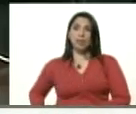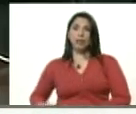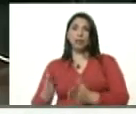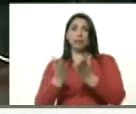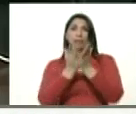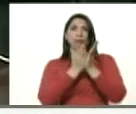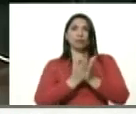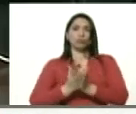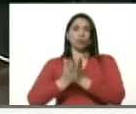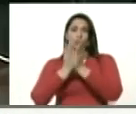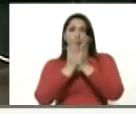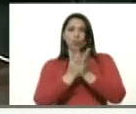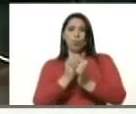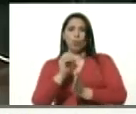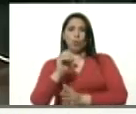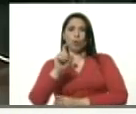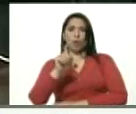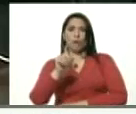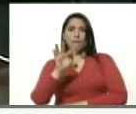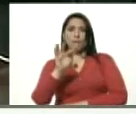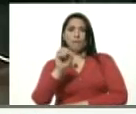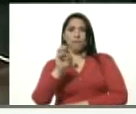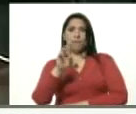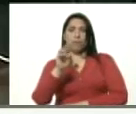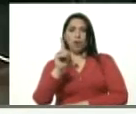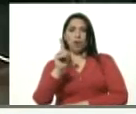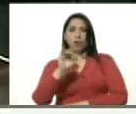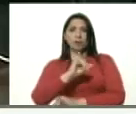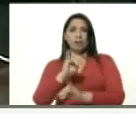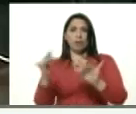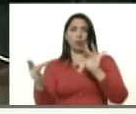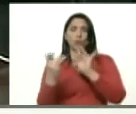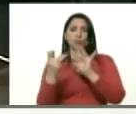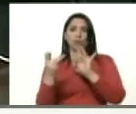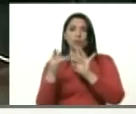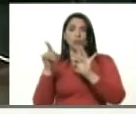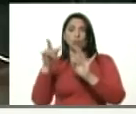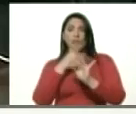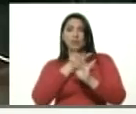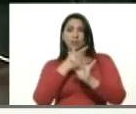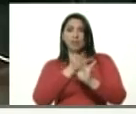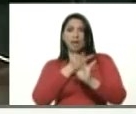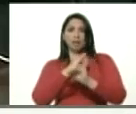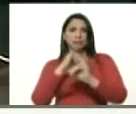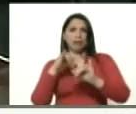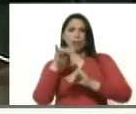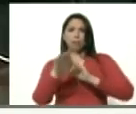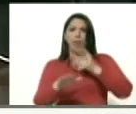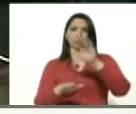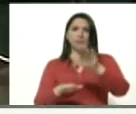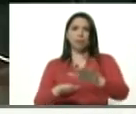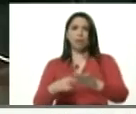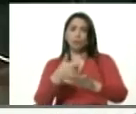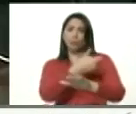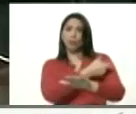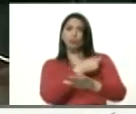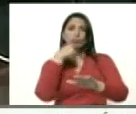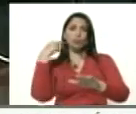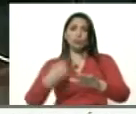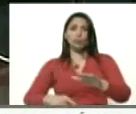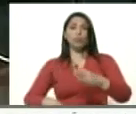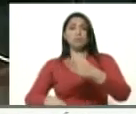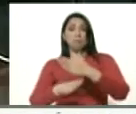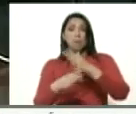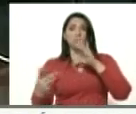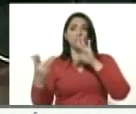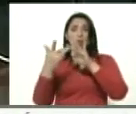en contacto con Oxford. Dice que se está avanzando con las vacunas de Rusia. Vamos conectados